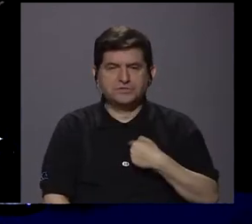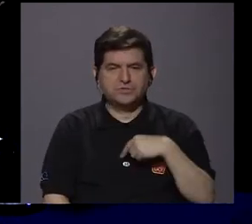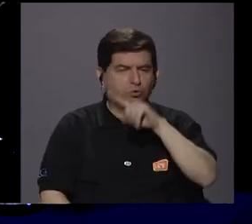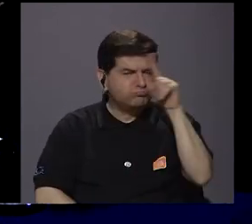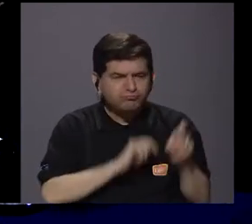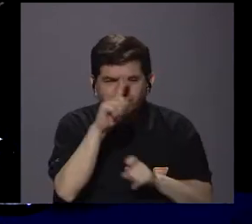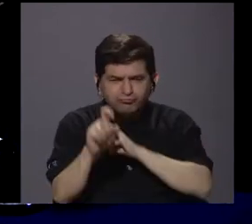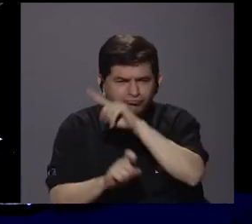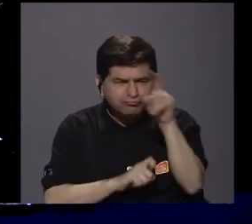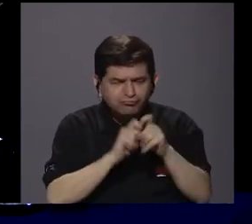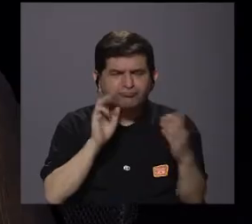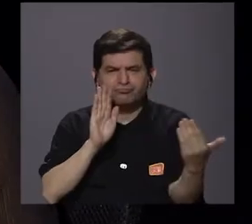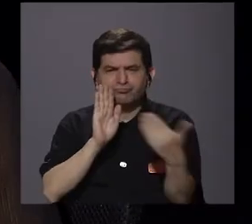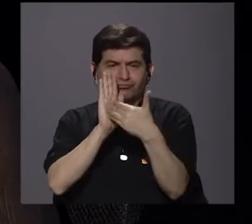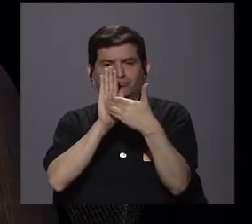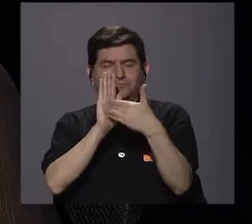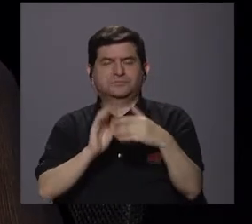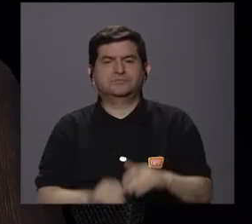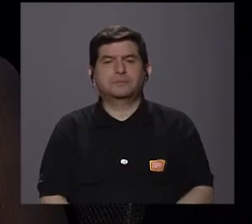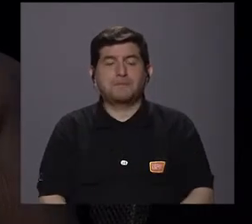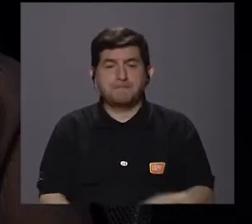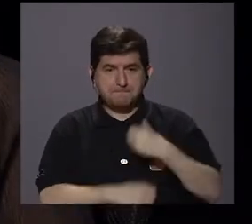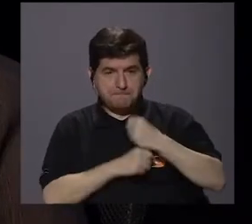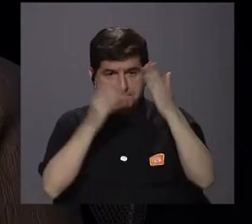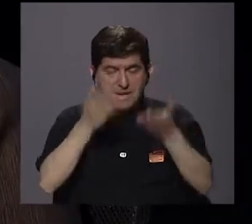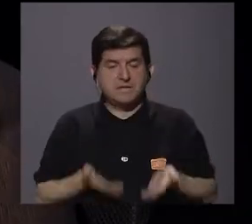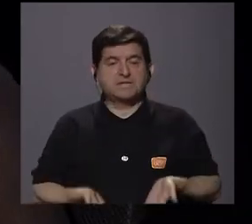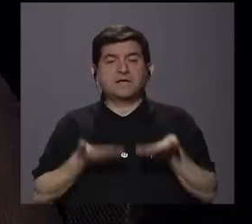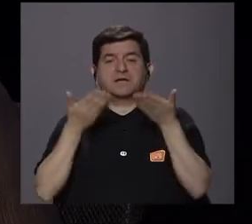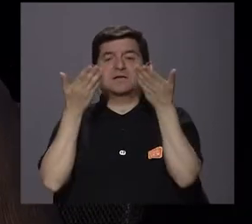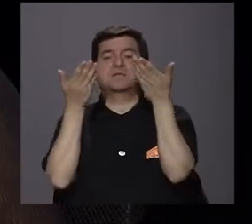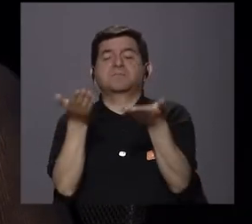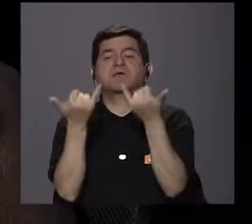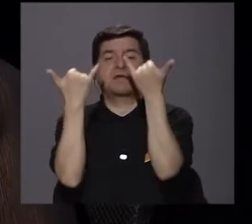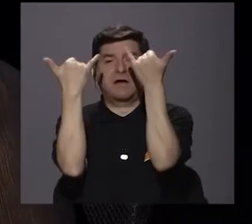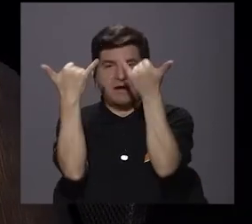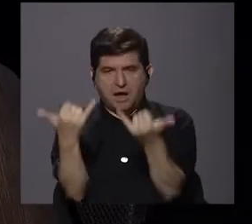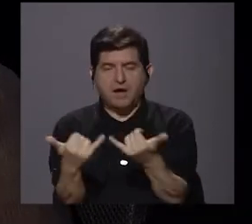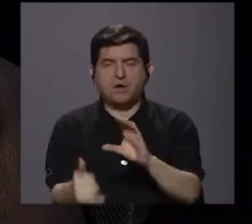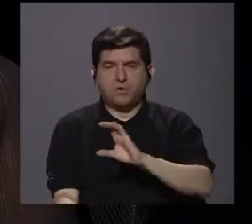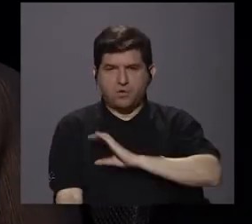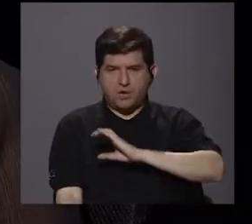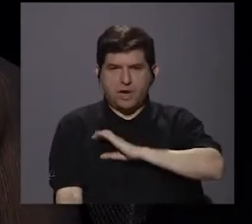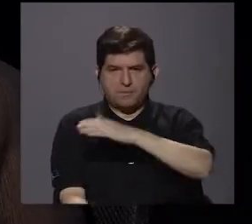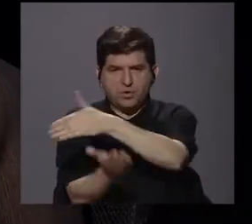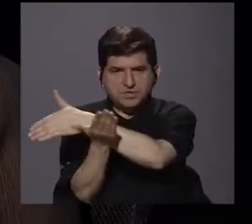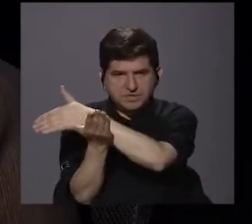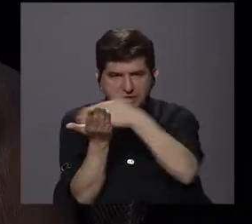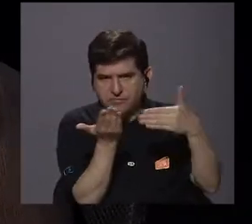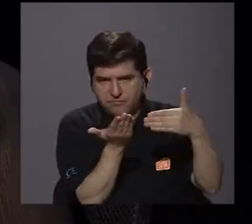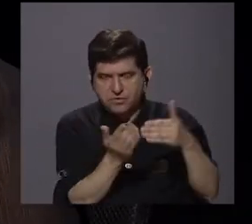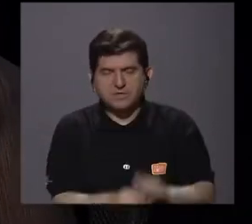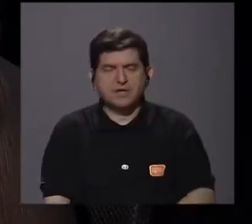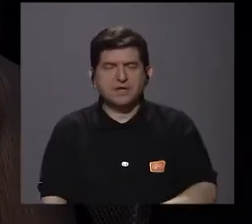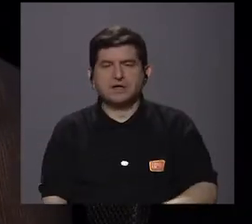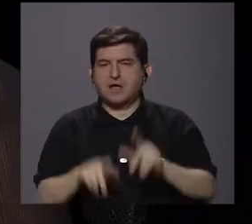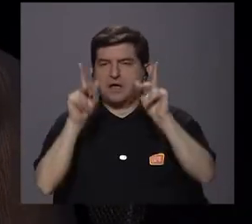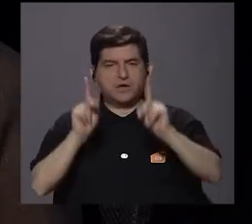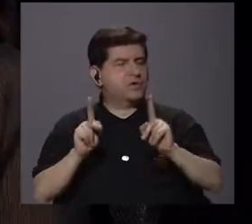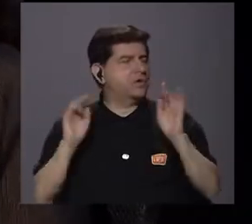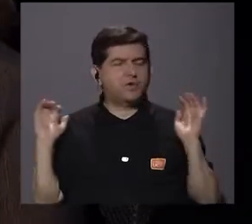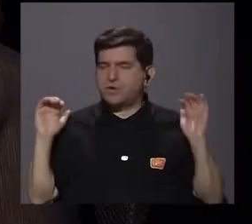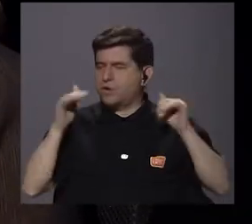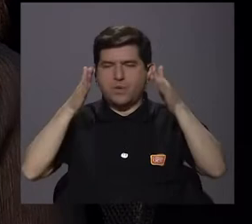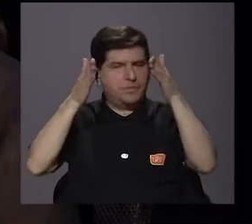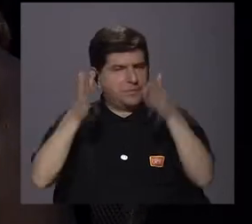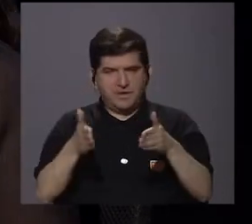un interrogatorio. Los militares me entregan a la policía de la frontera, que no es gente de